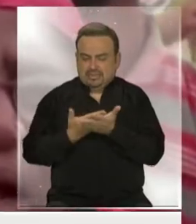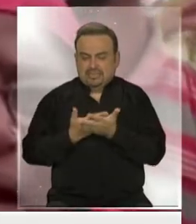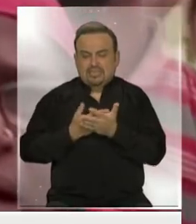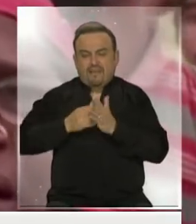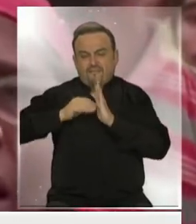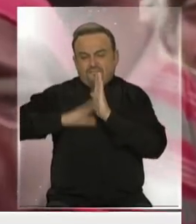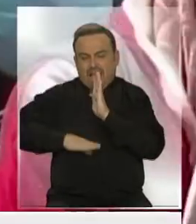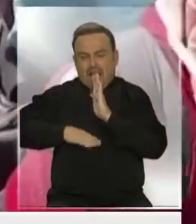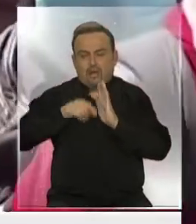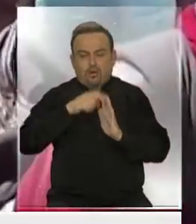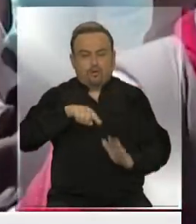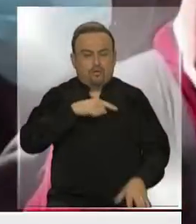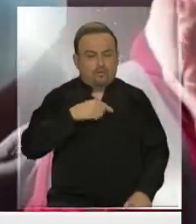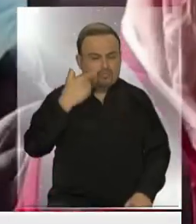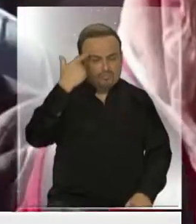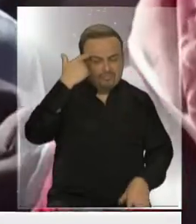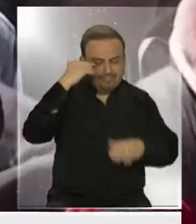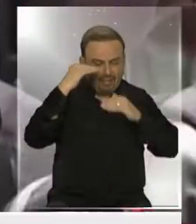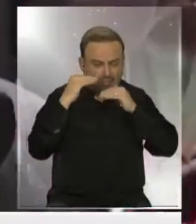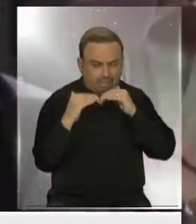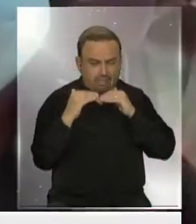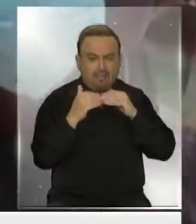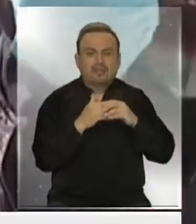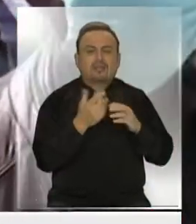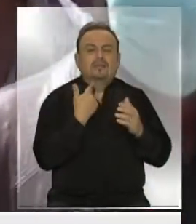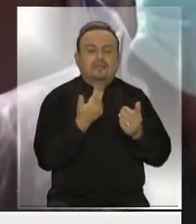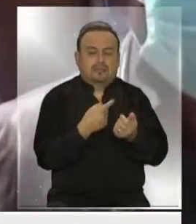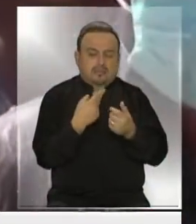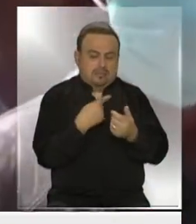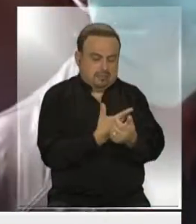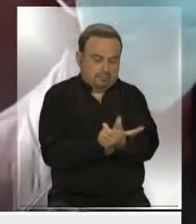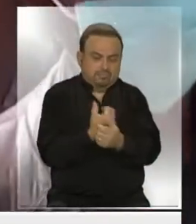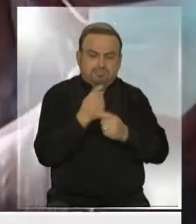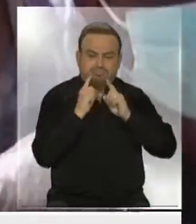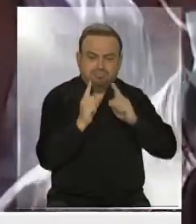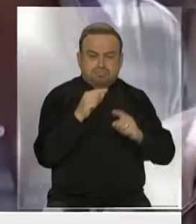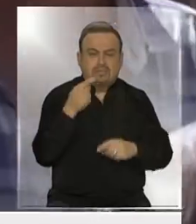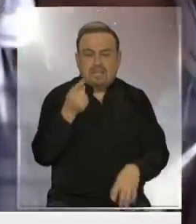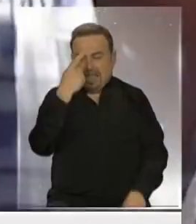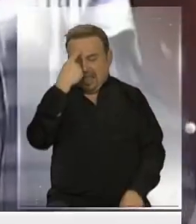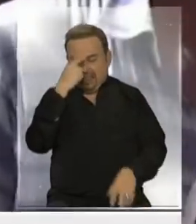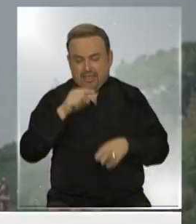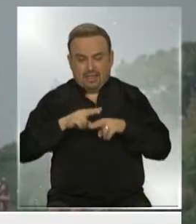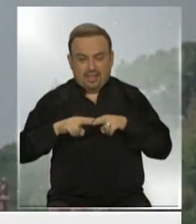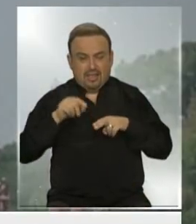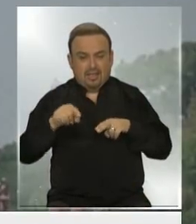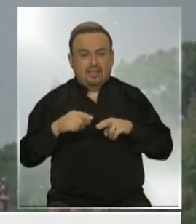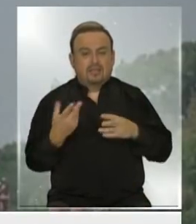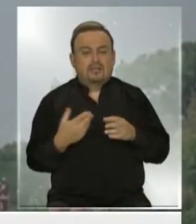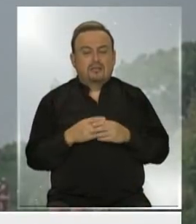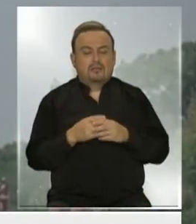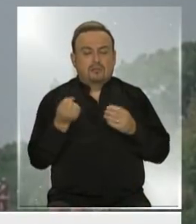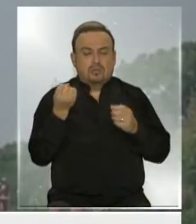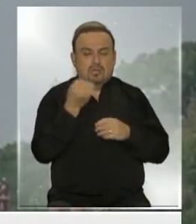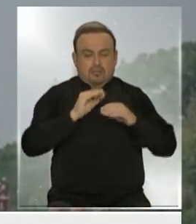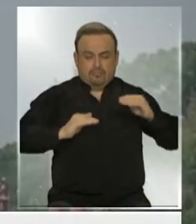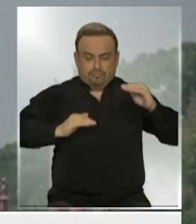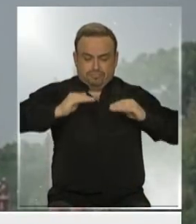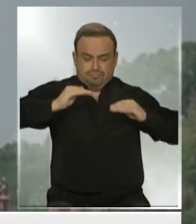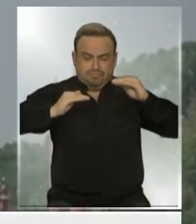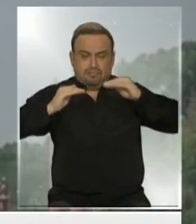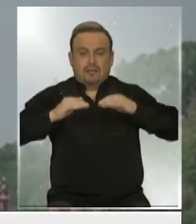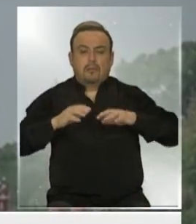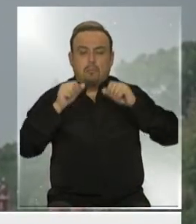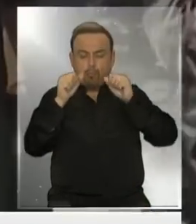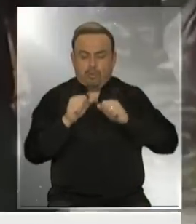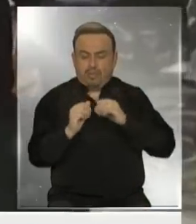de testers de pruebas que está realizando a diario india y de estos señalan que los niveles de infección podrían ser mucho más